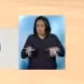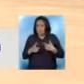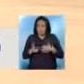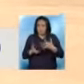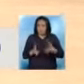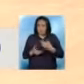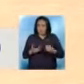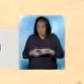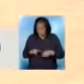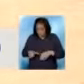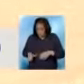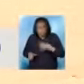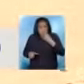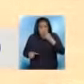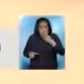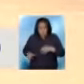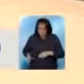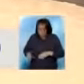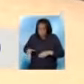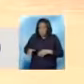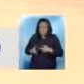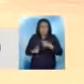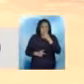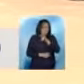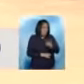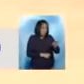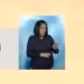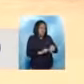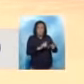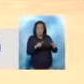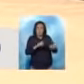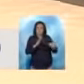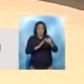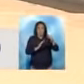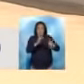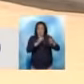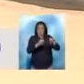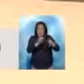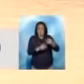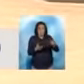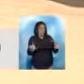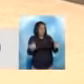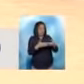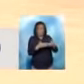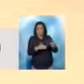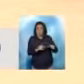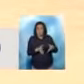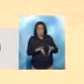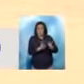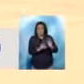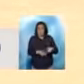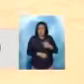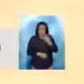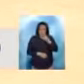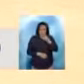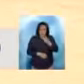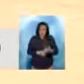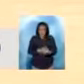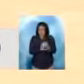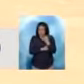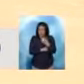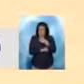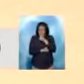hasta los primeros pisos. Hemos recorrido las zonas que están por el Poder Judicial. Está completamente cerrado esta calle de aquí. Va subiendo la fuerza cada